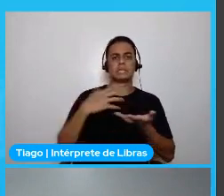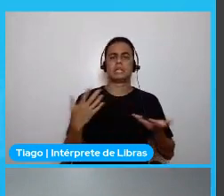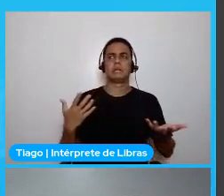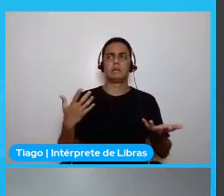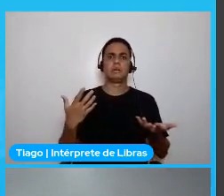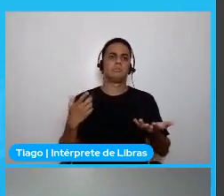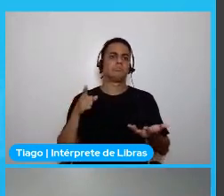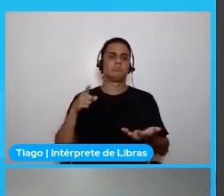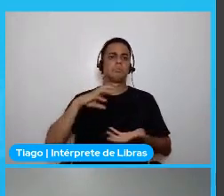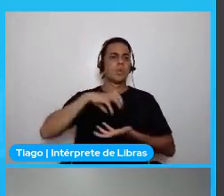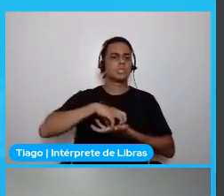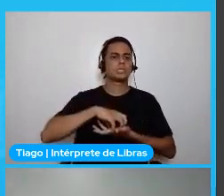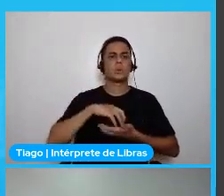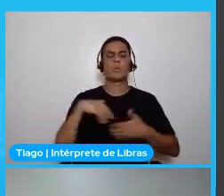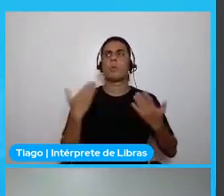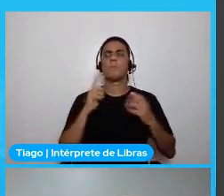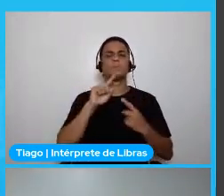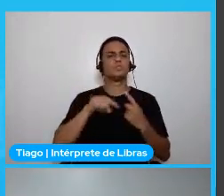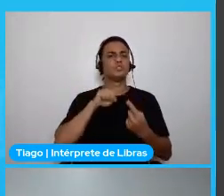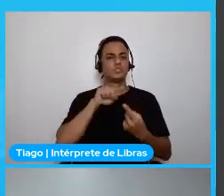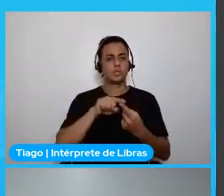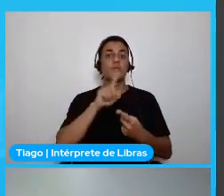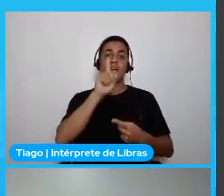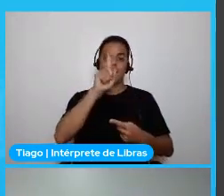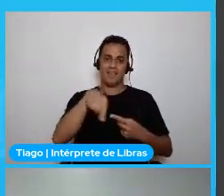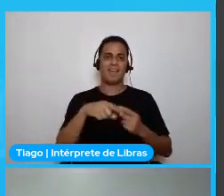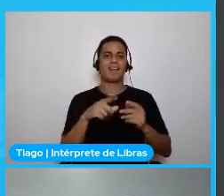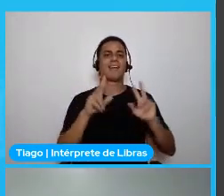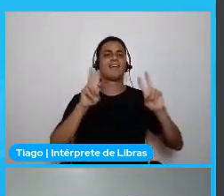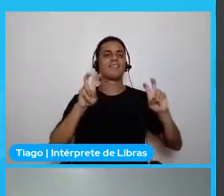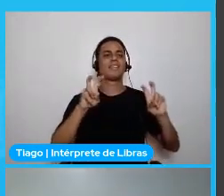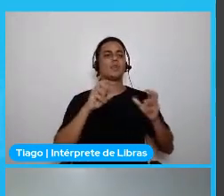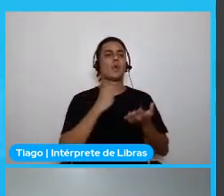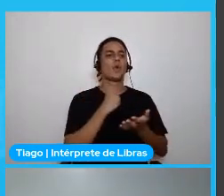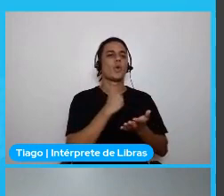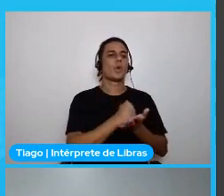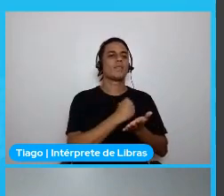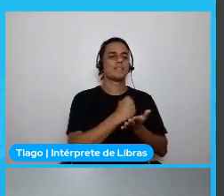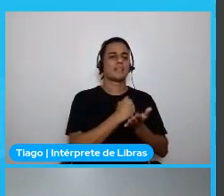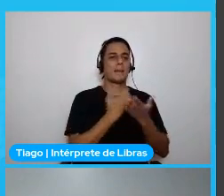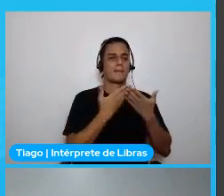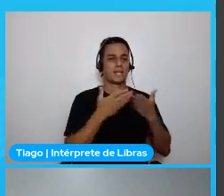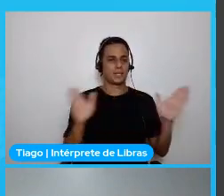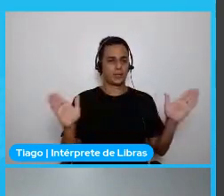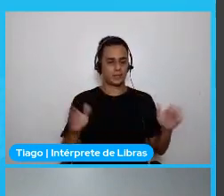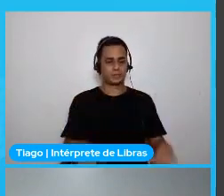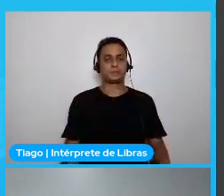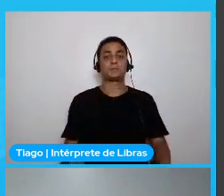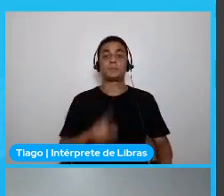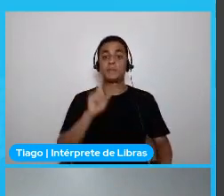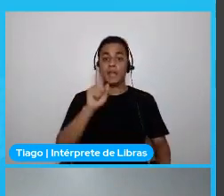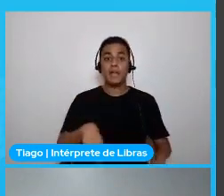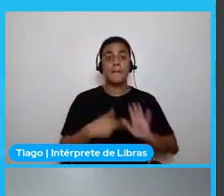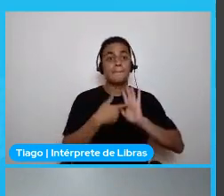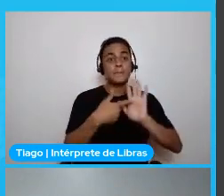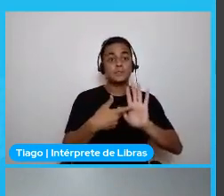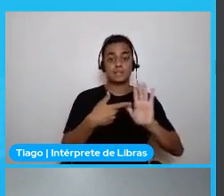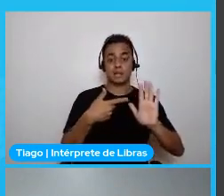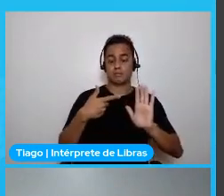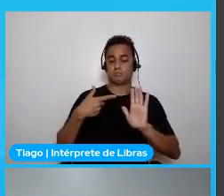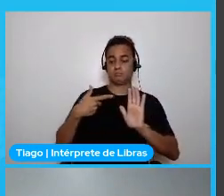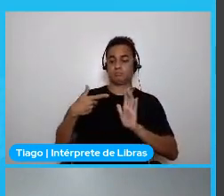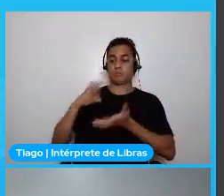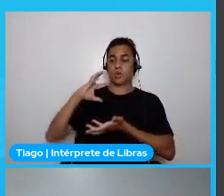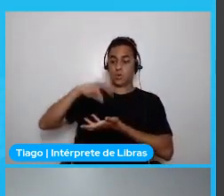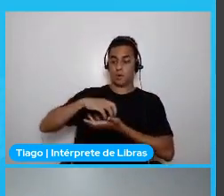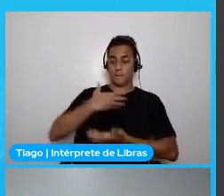de esta organización que está detrás de los contratos abiertos, o Open Contract? Es transformar las contrataciones públicas con datos abiertos